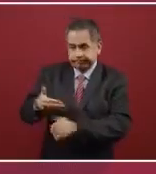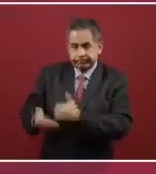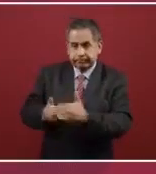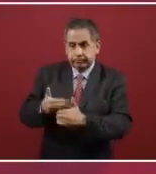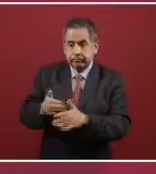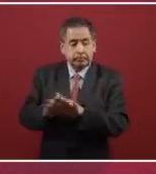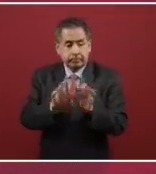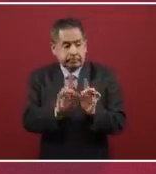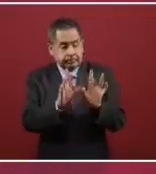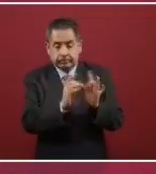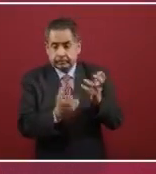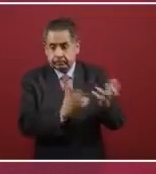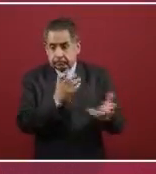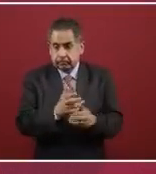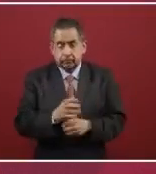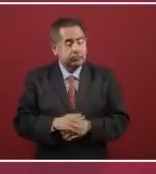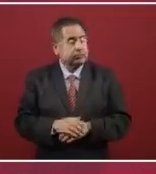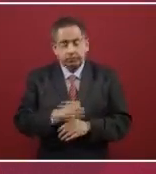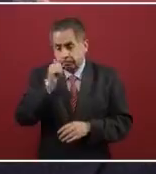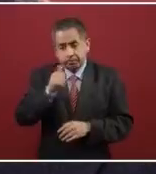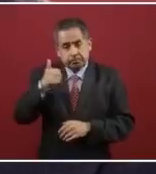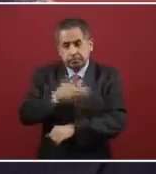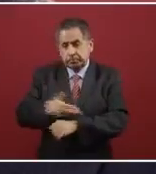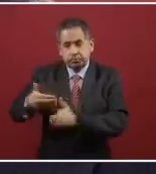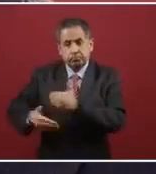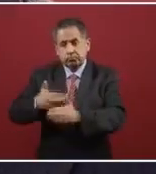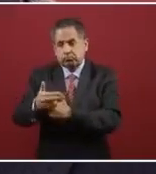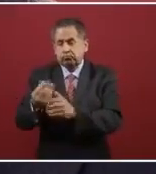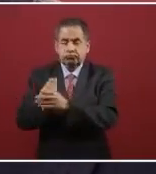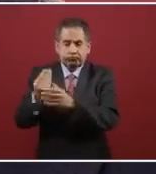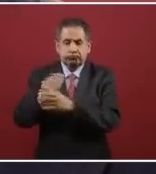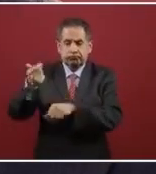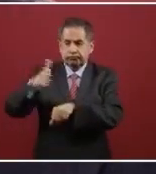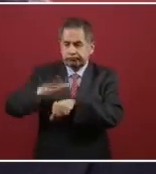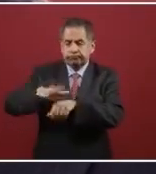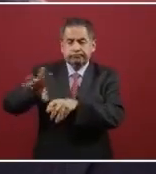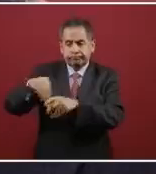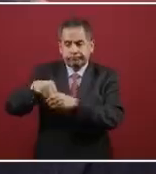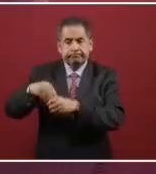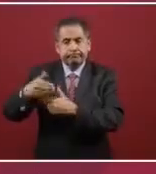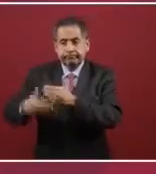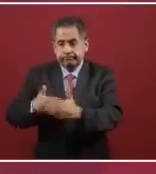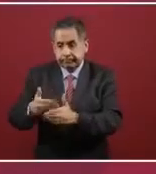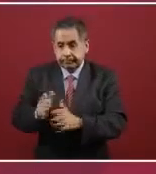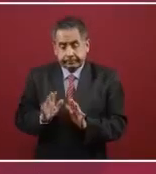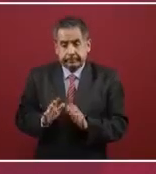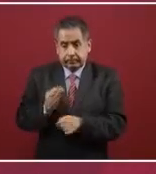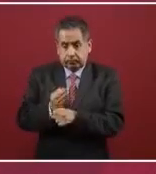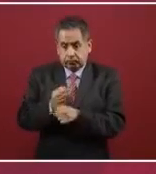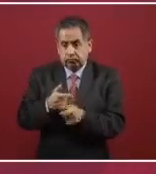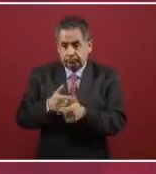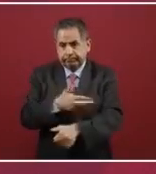cuando ocurren este tipo de incidentes o accidentes y lleva un procedimiento técnico, administrativo y de seguimiento. Se está en